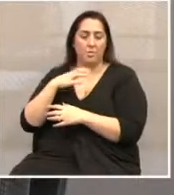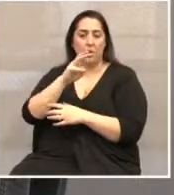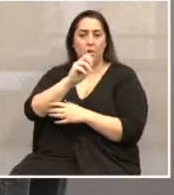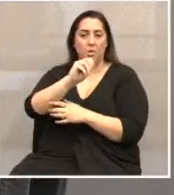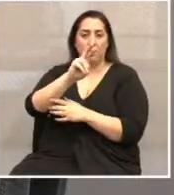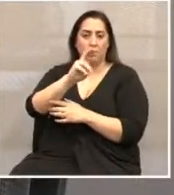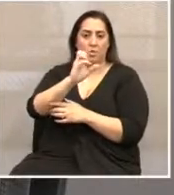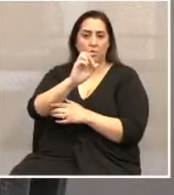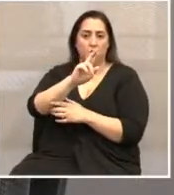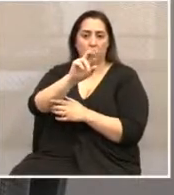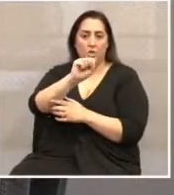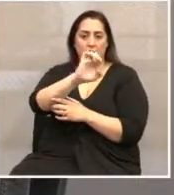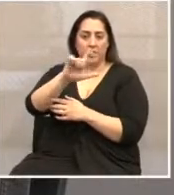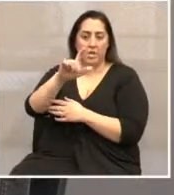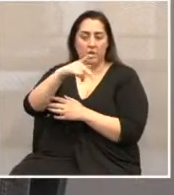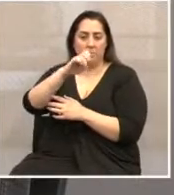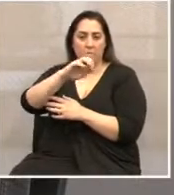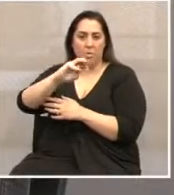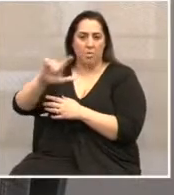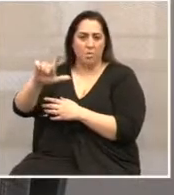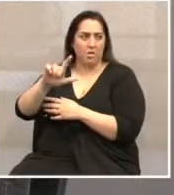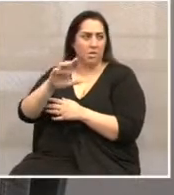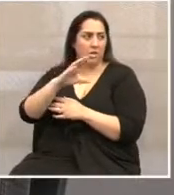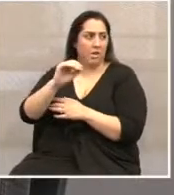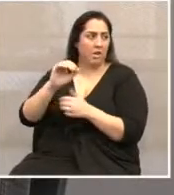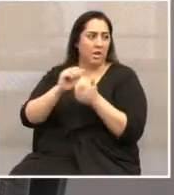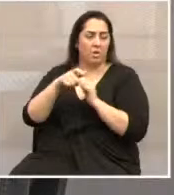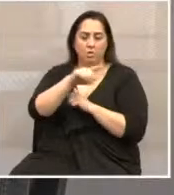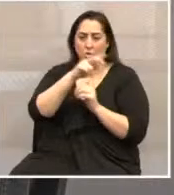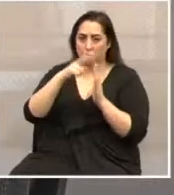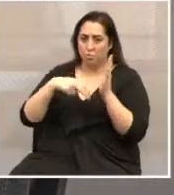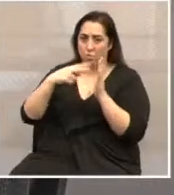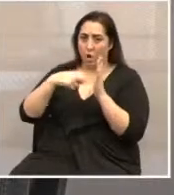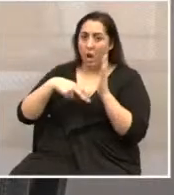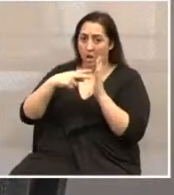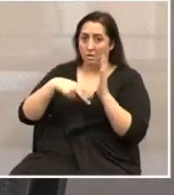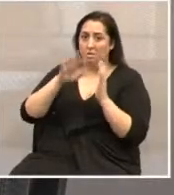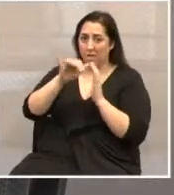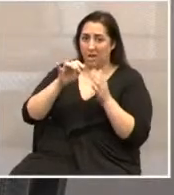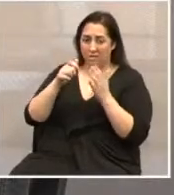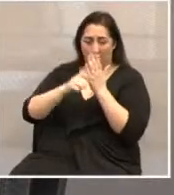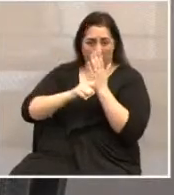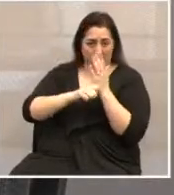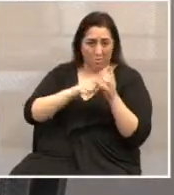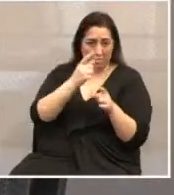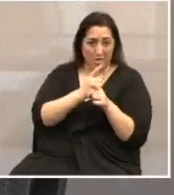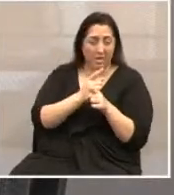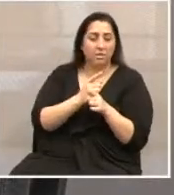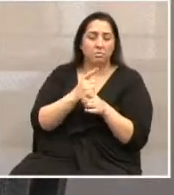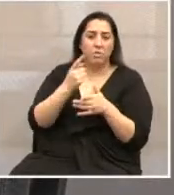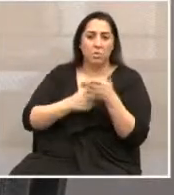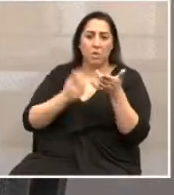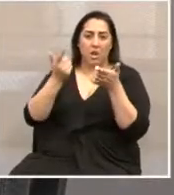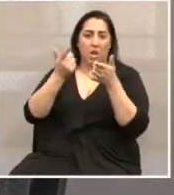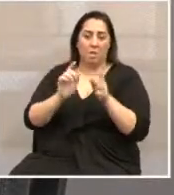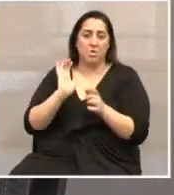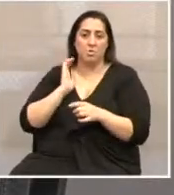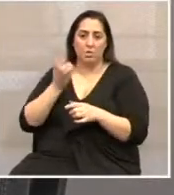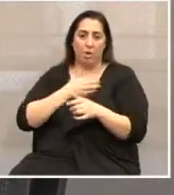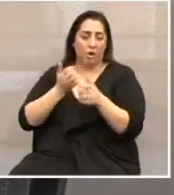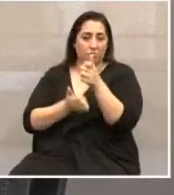your mother and how she had read that article. What is happening to some of our seniors here